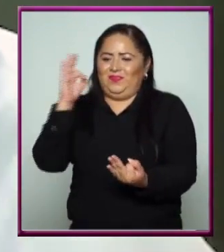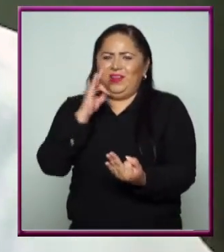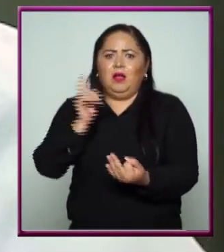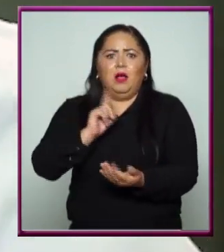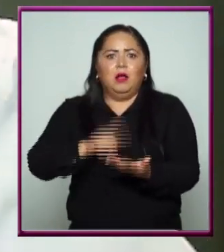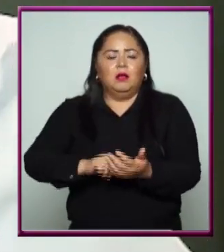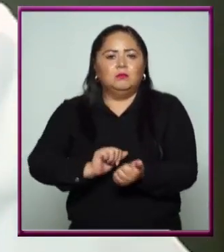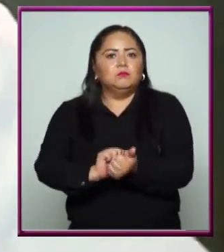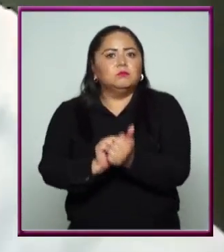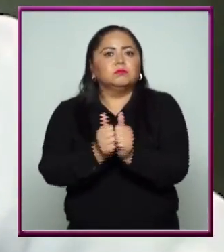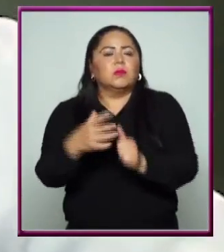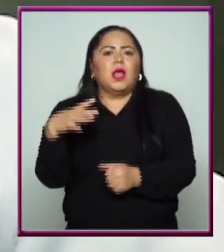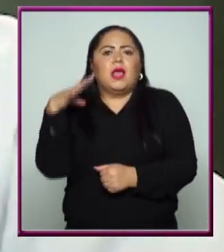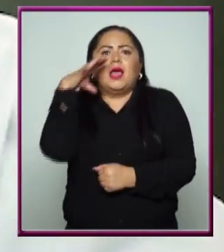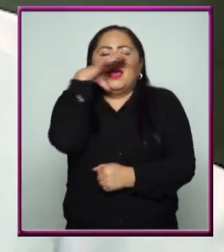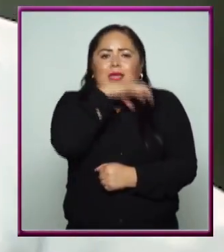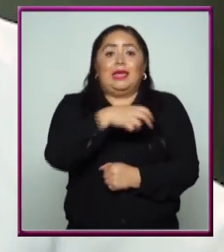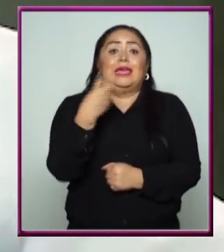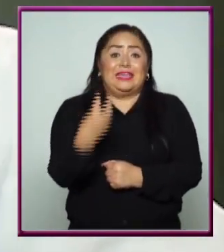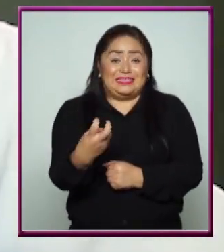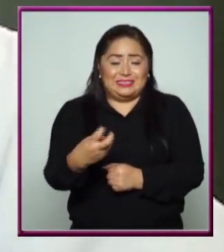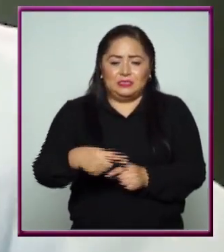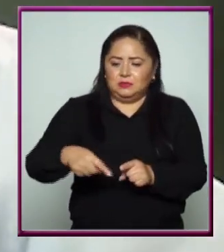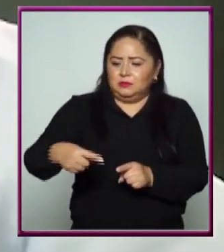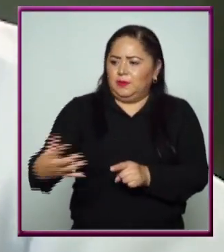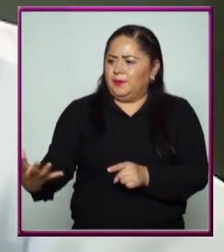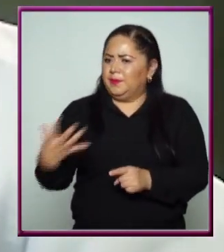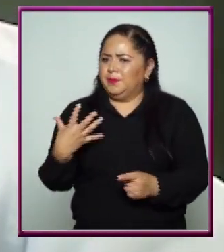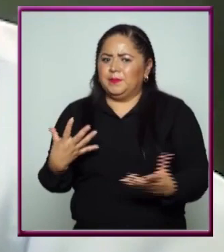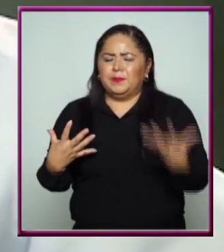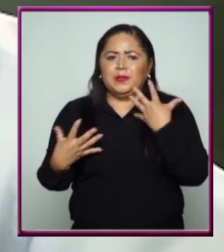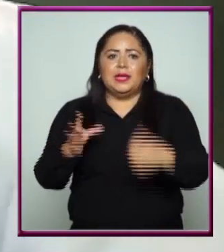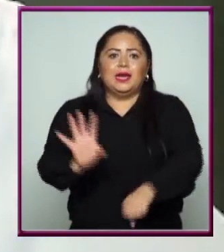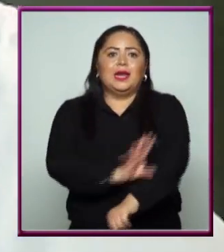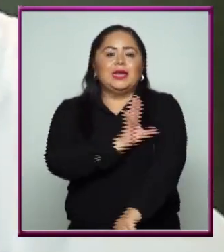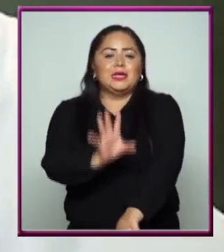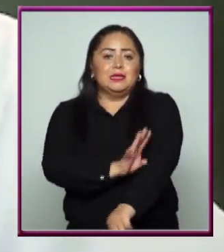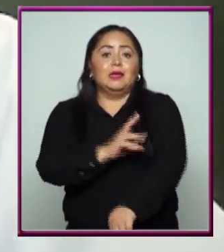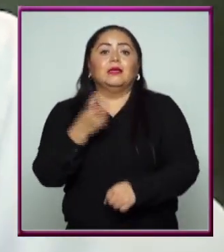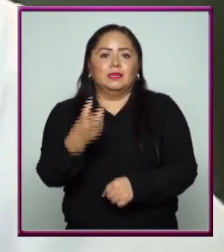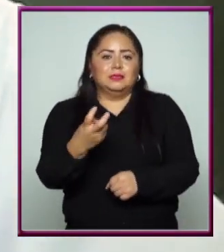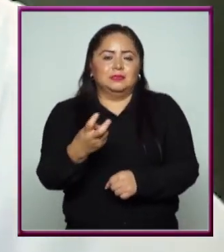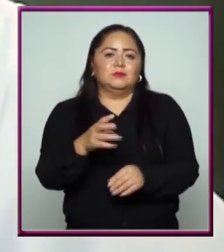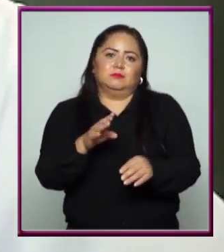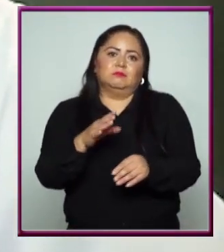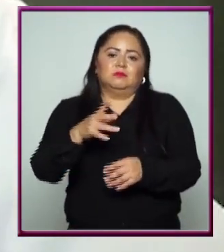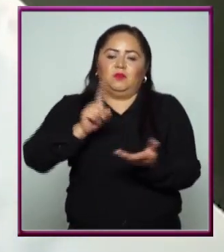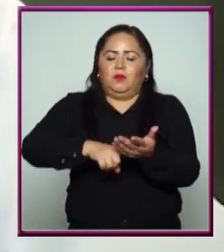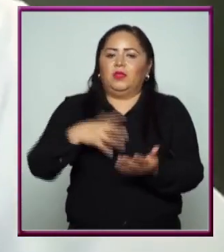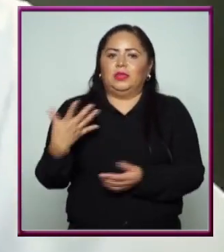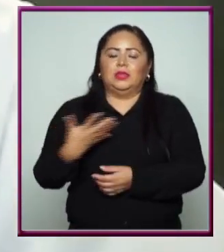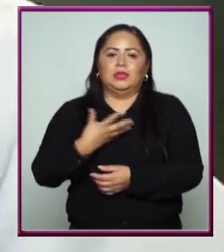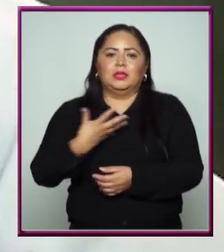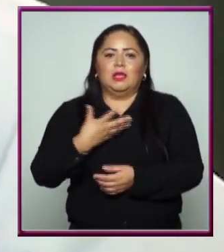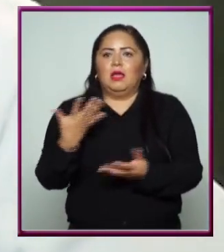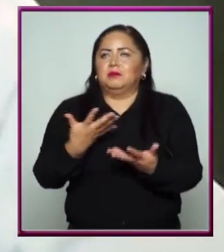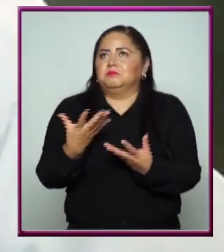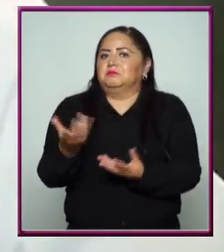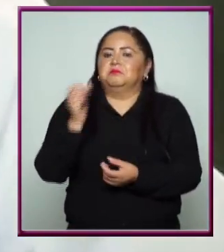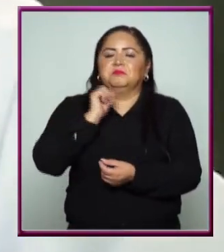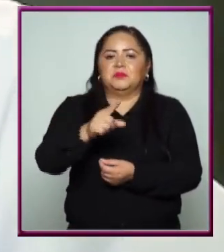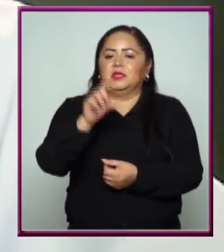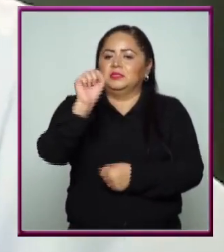está más caliente. Obviamente de algún lado está viniendo la energía. Y esta es una interrogante que tenemos desde